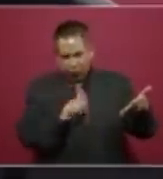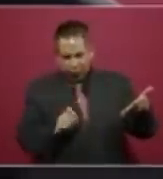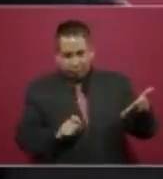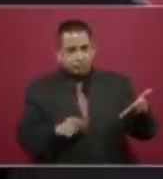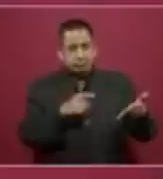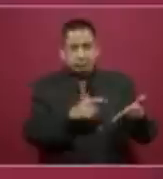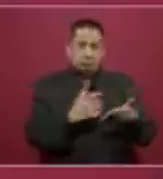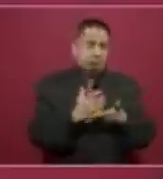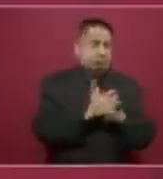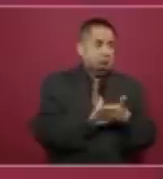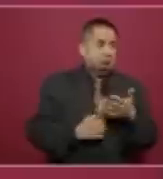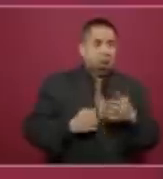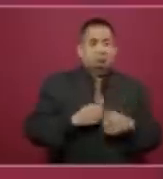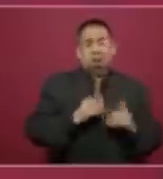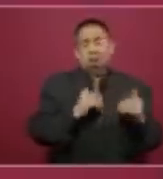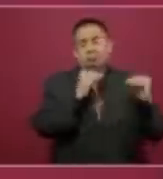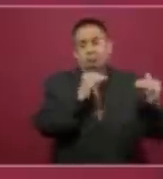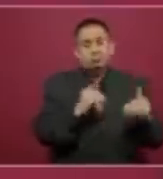Pero ahora,